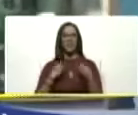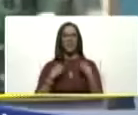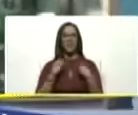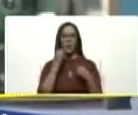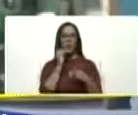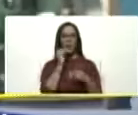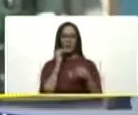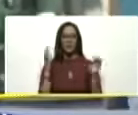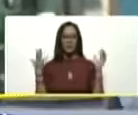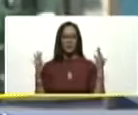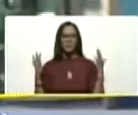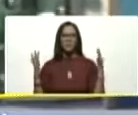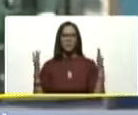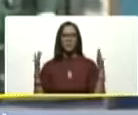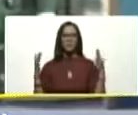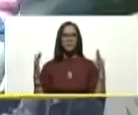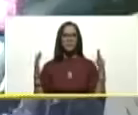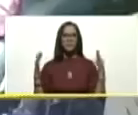juventud!